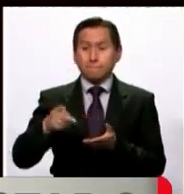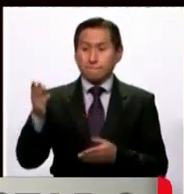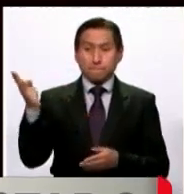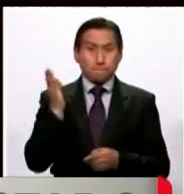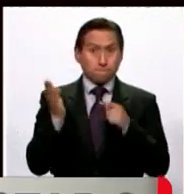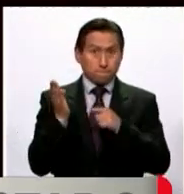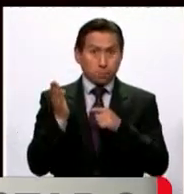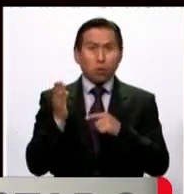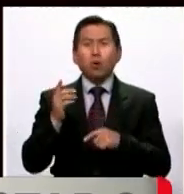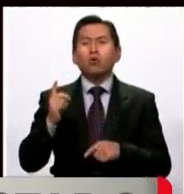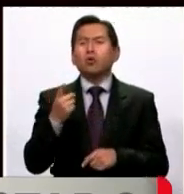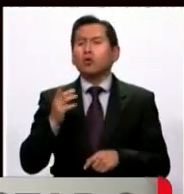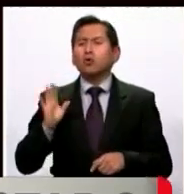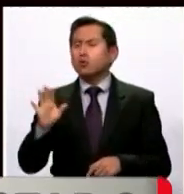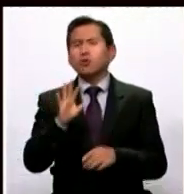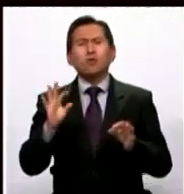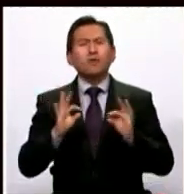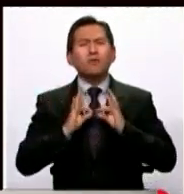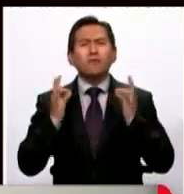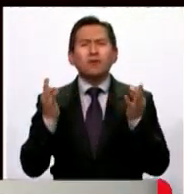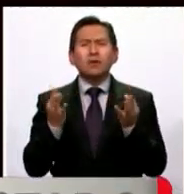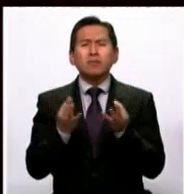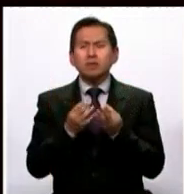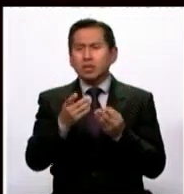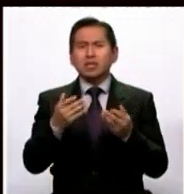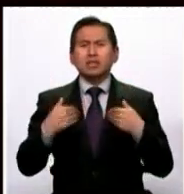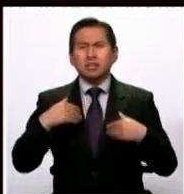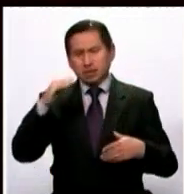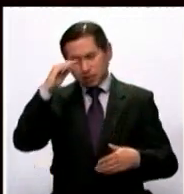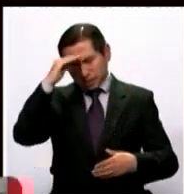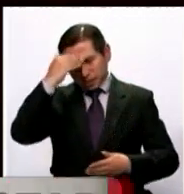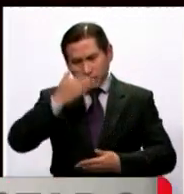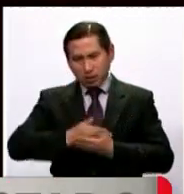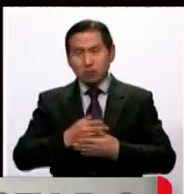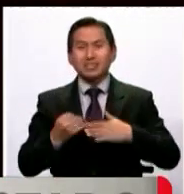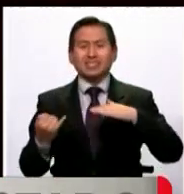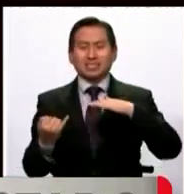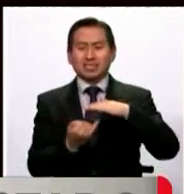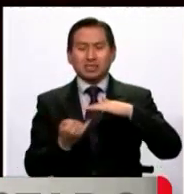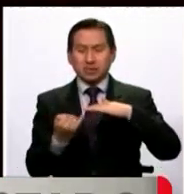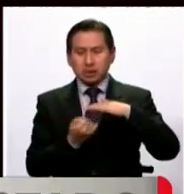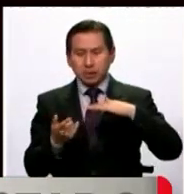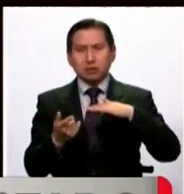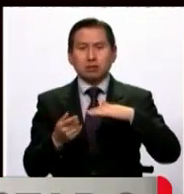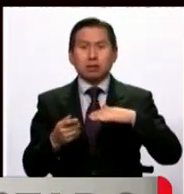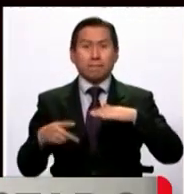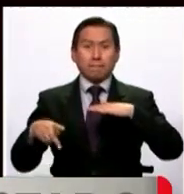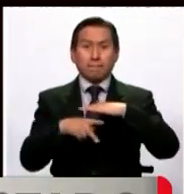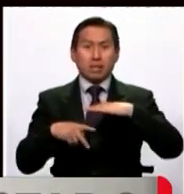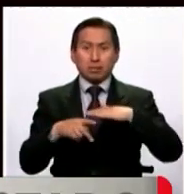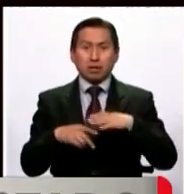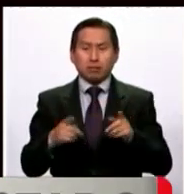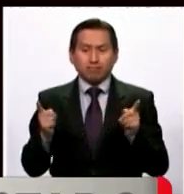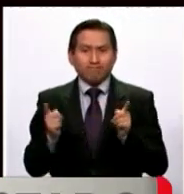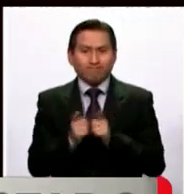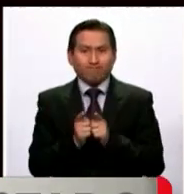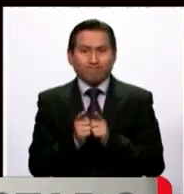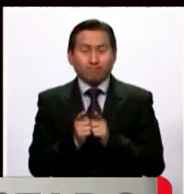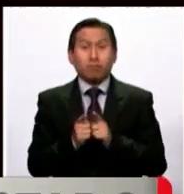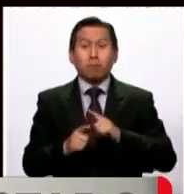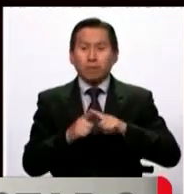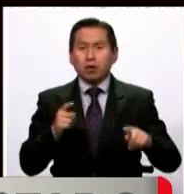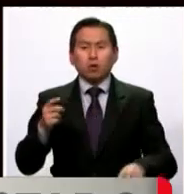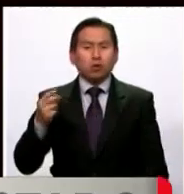bono solamente a las familias que tenían hijos en kinder, prekinder y primaria. Pero